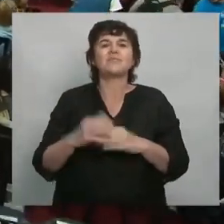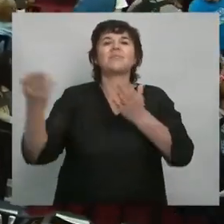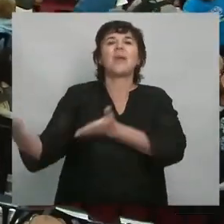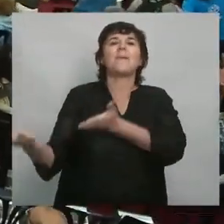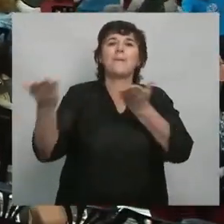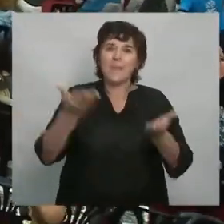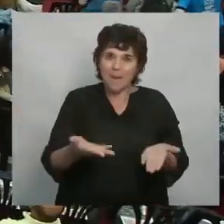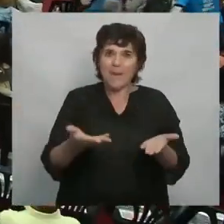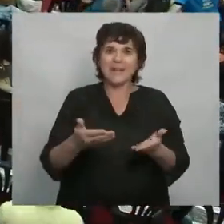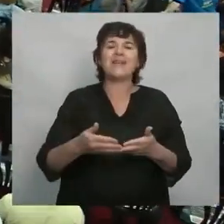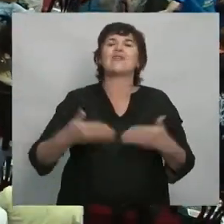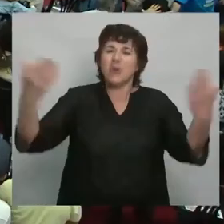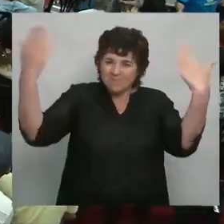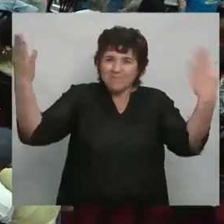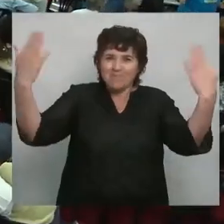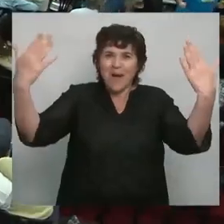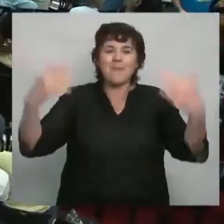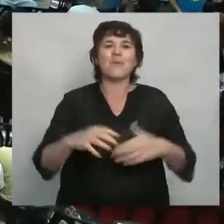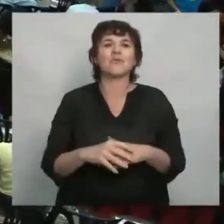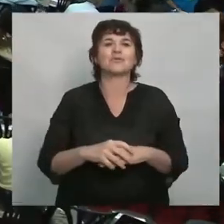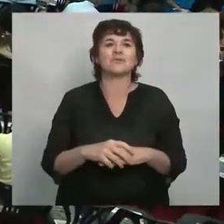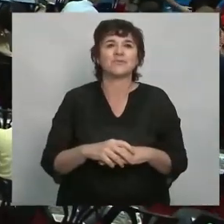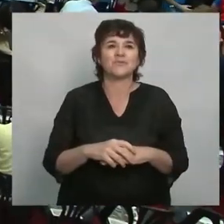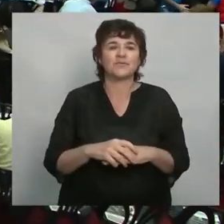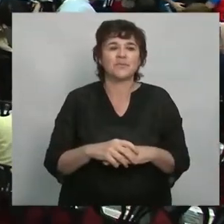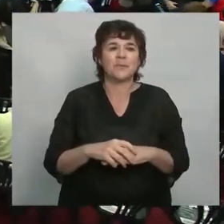Bienvenidos, vamos todavía.